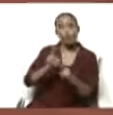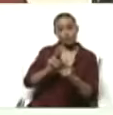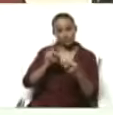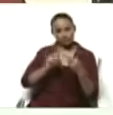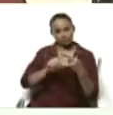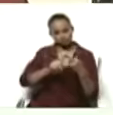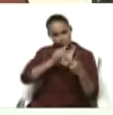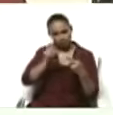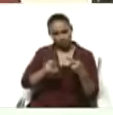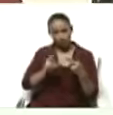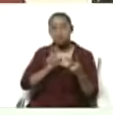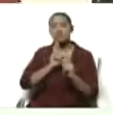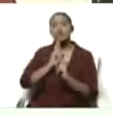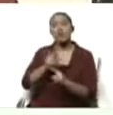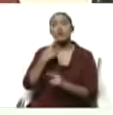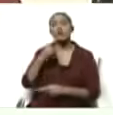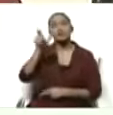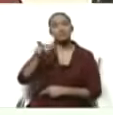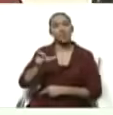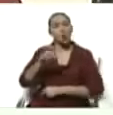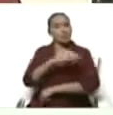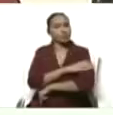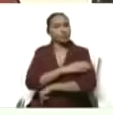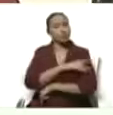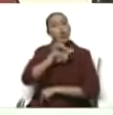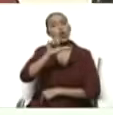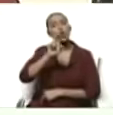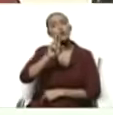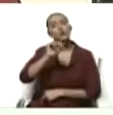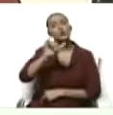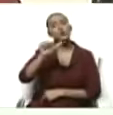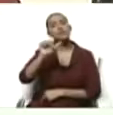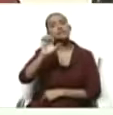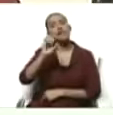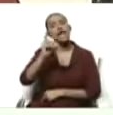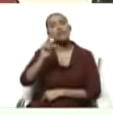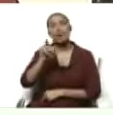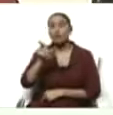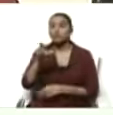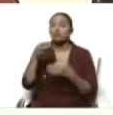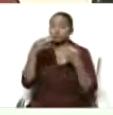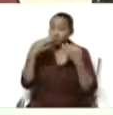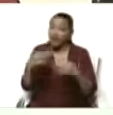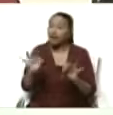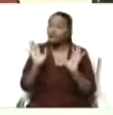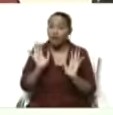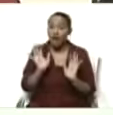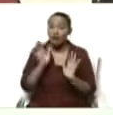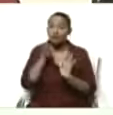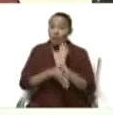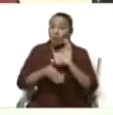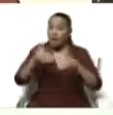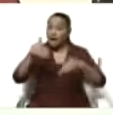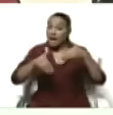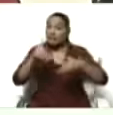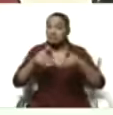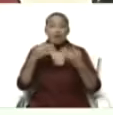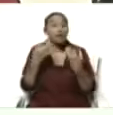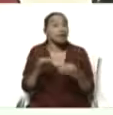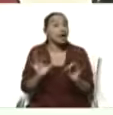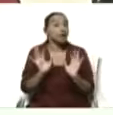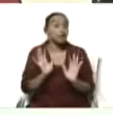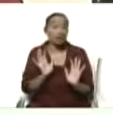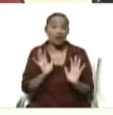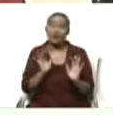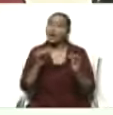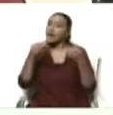Martínez eso es lo lo lógico de un proceso electoral es lo natural es más es lo natural de la